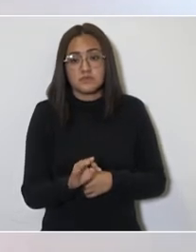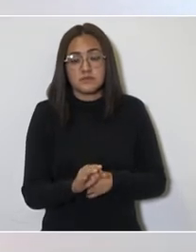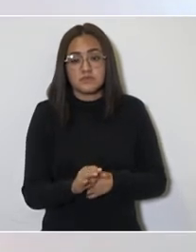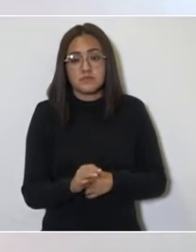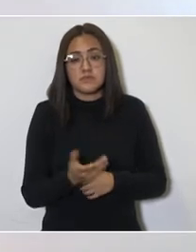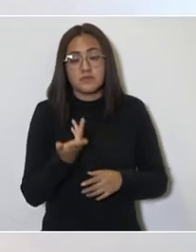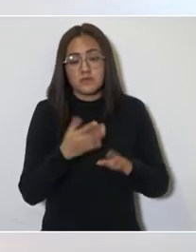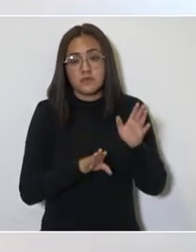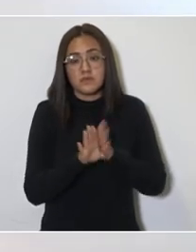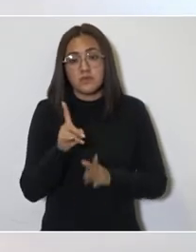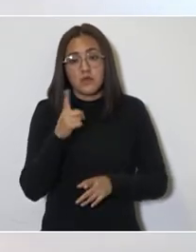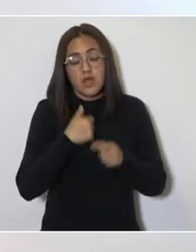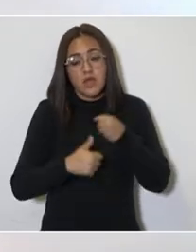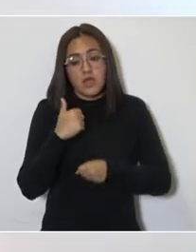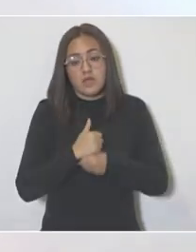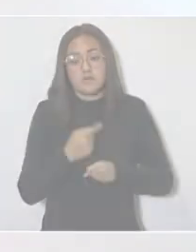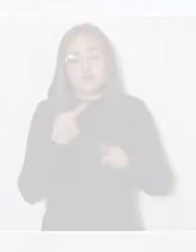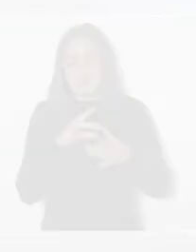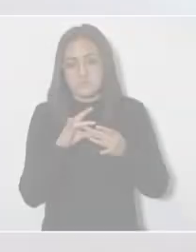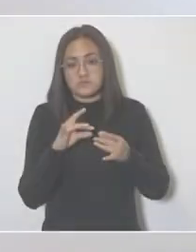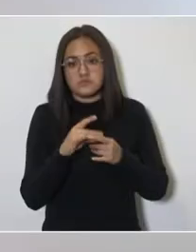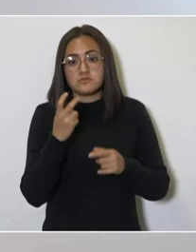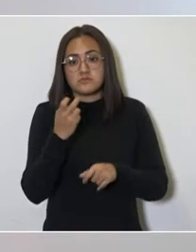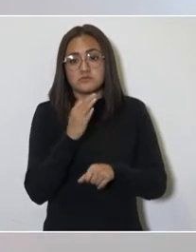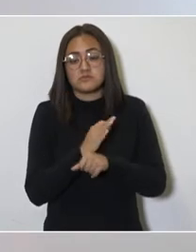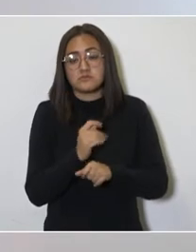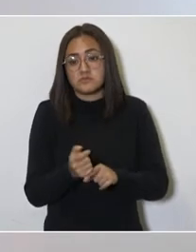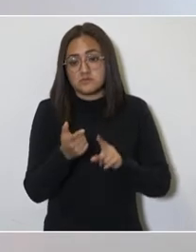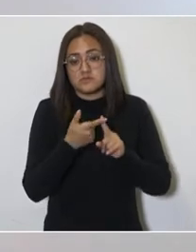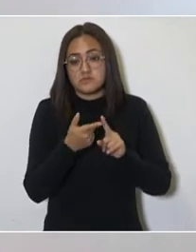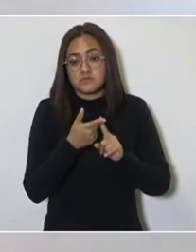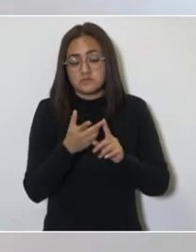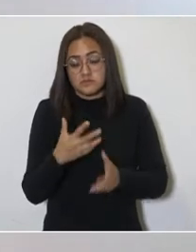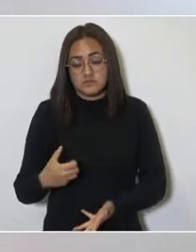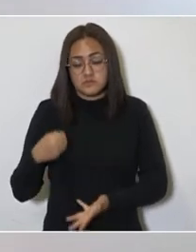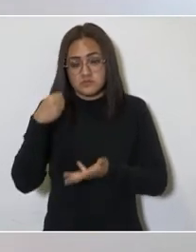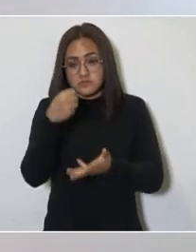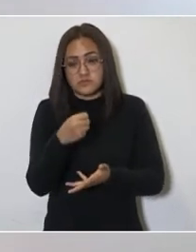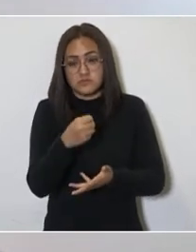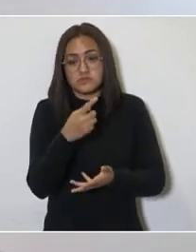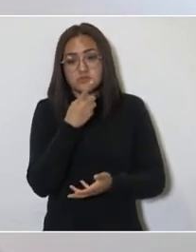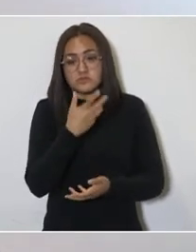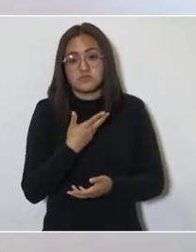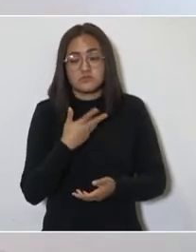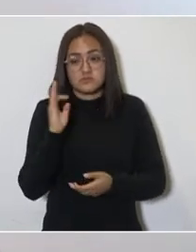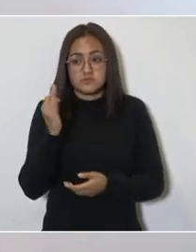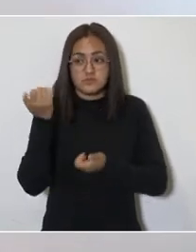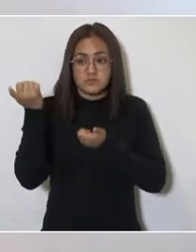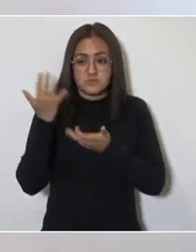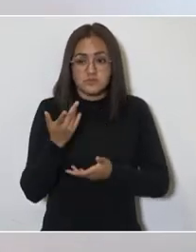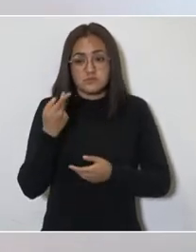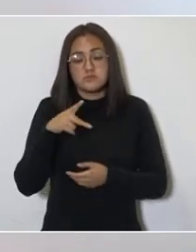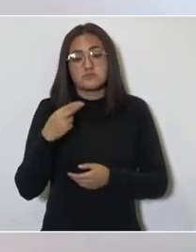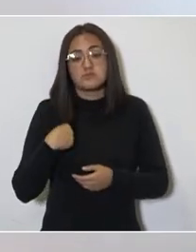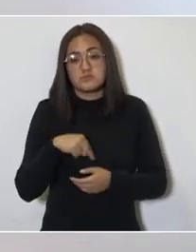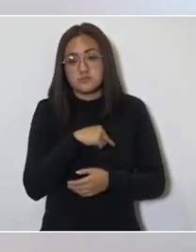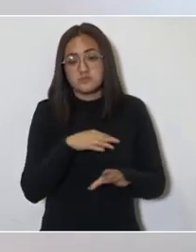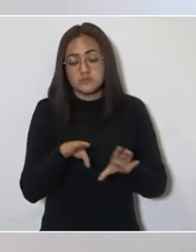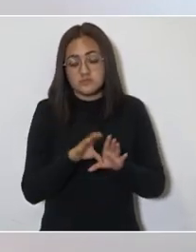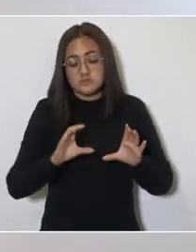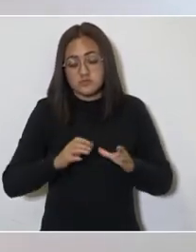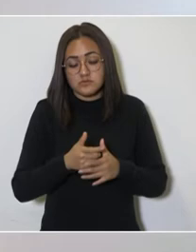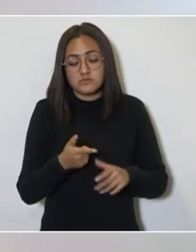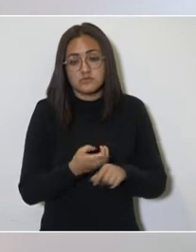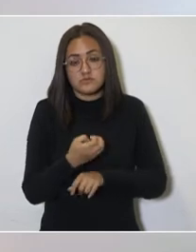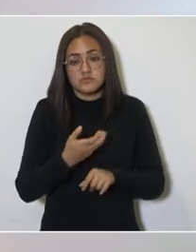creciente respecto al año anterior en términos nominales. Este primer paquete que señalo viene de la Federación, pero nosotros como entidad